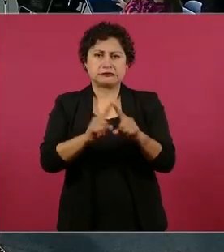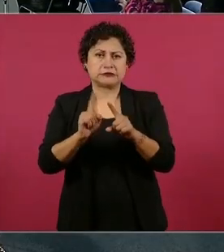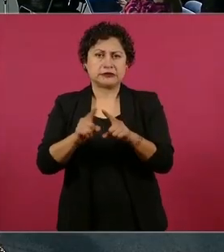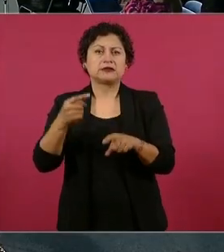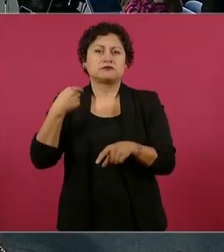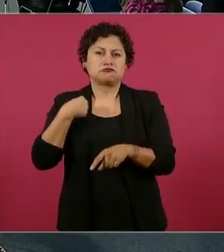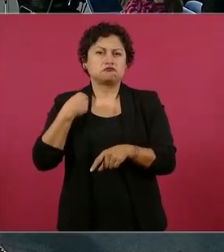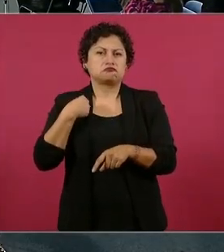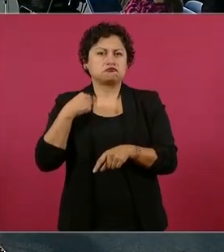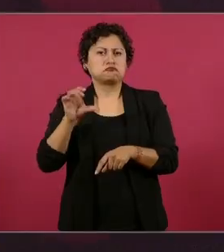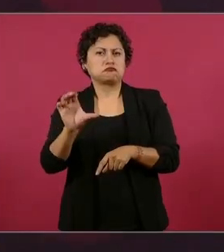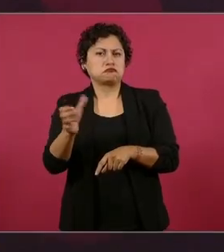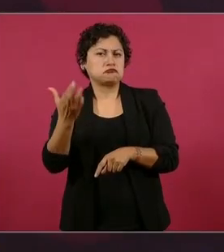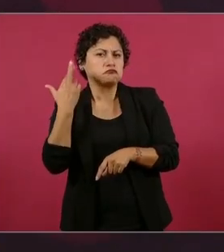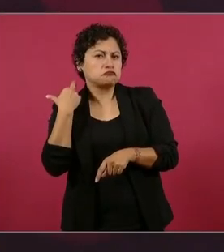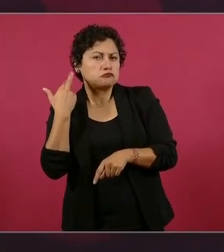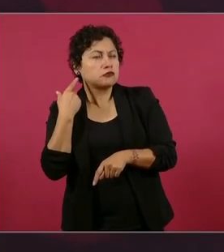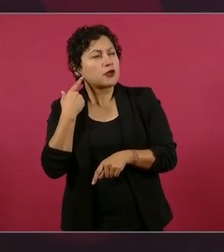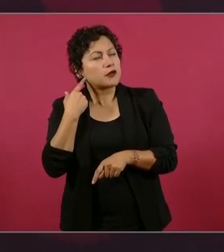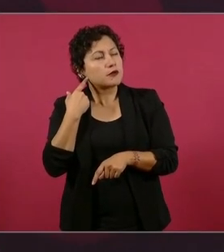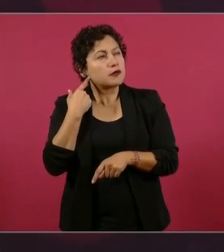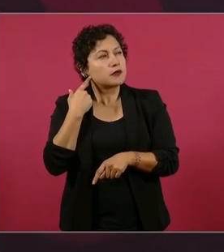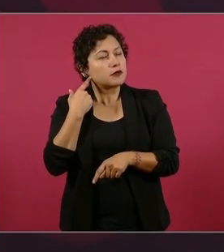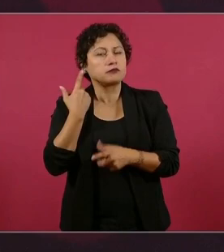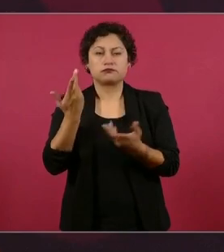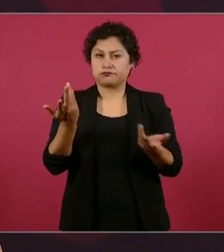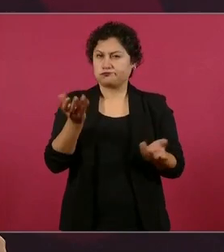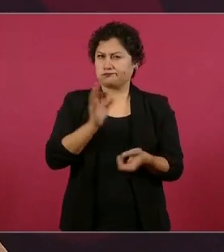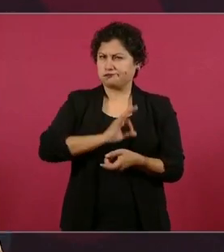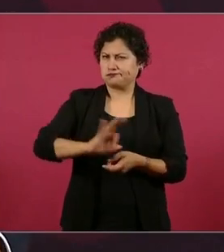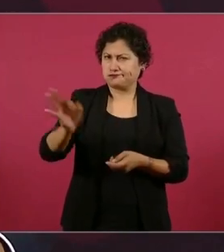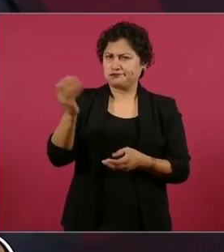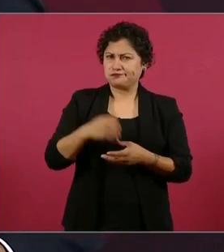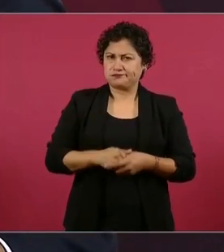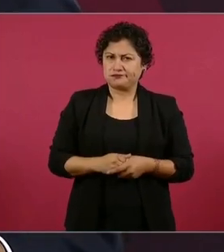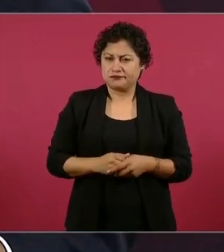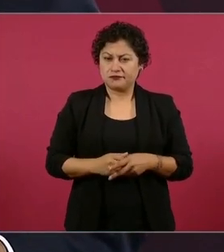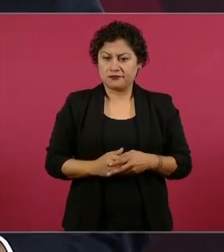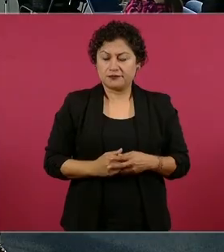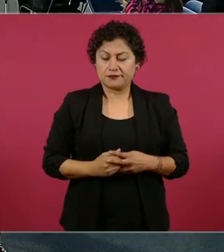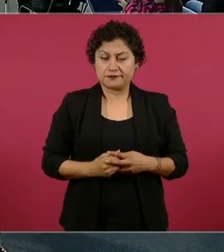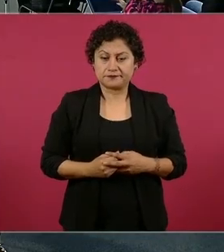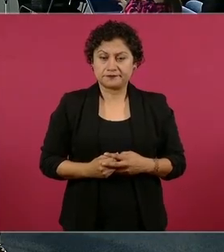se escucha por radio, ahora